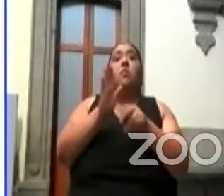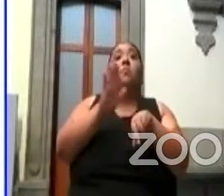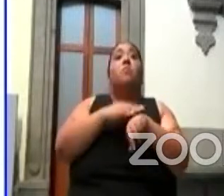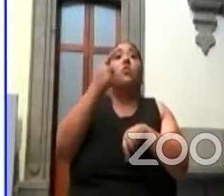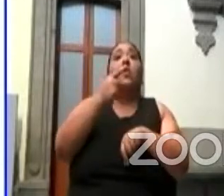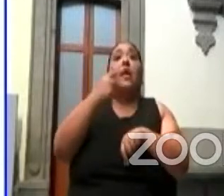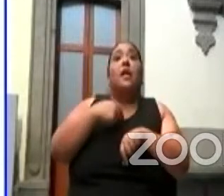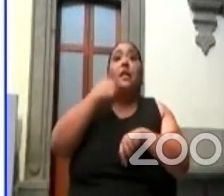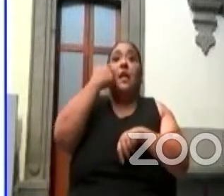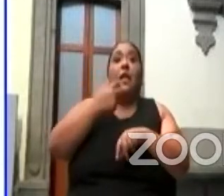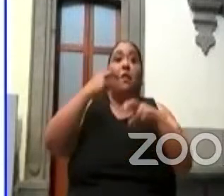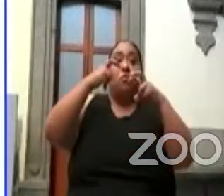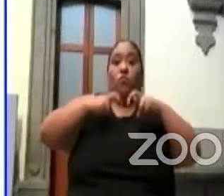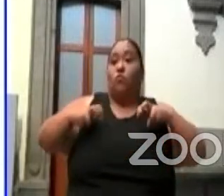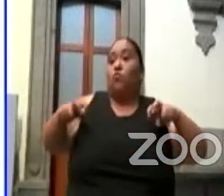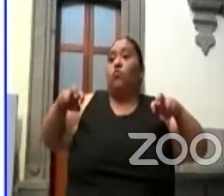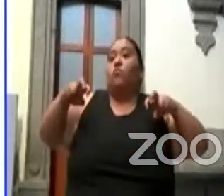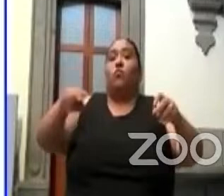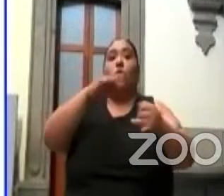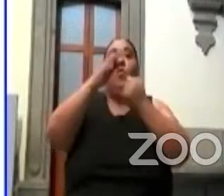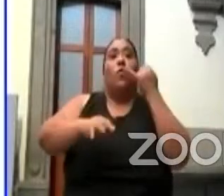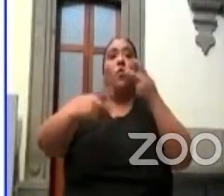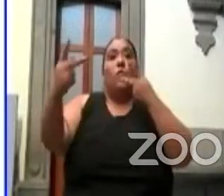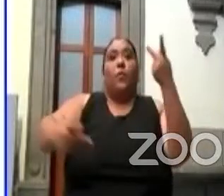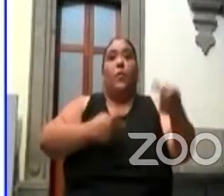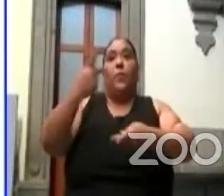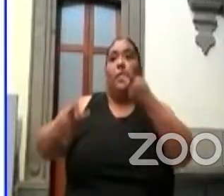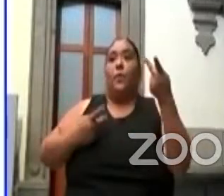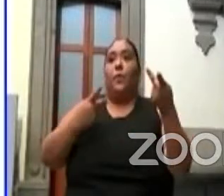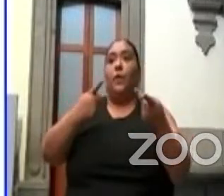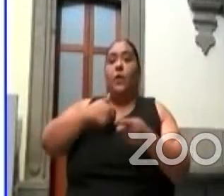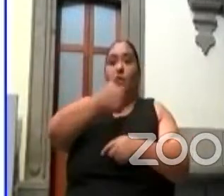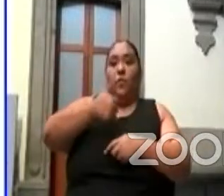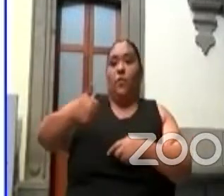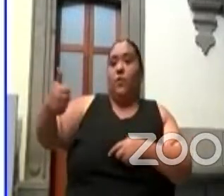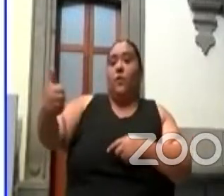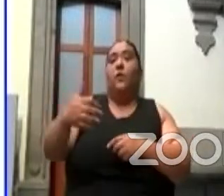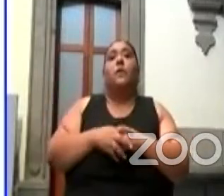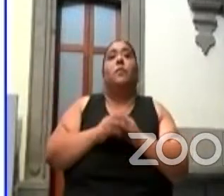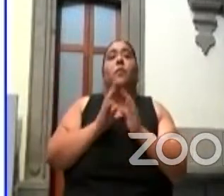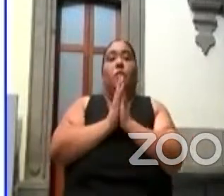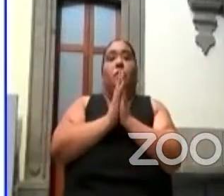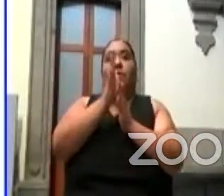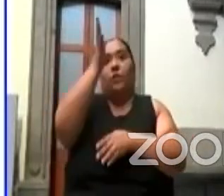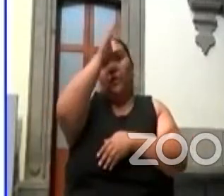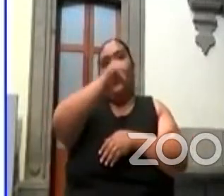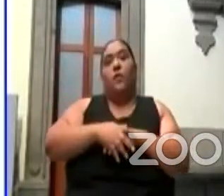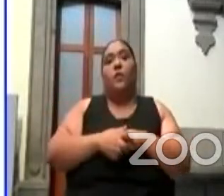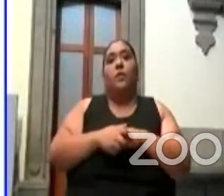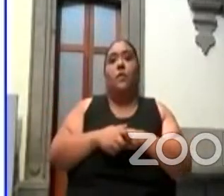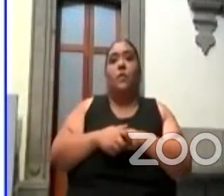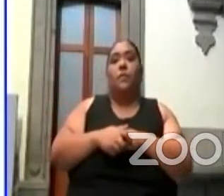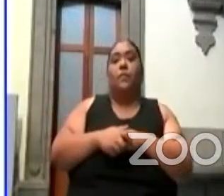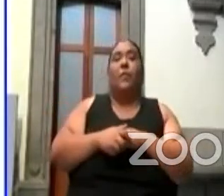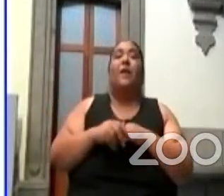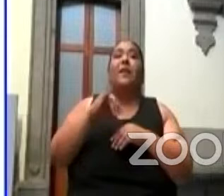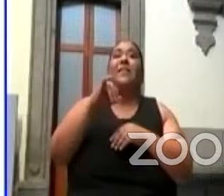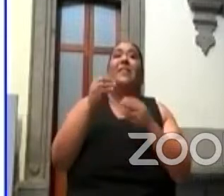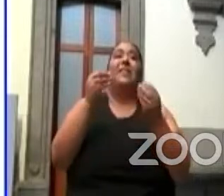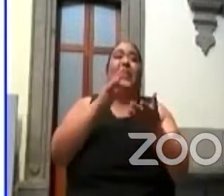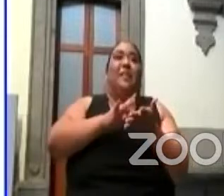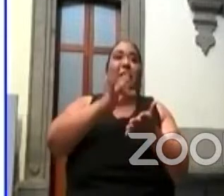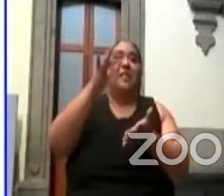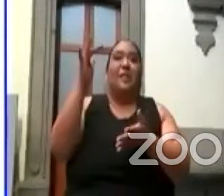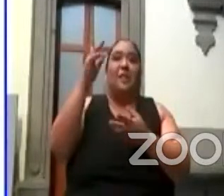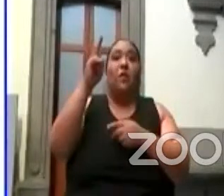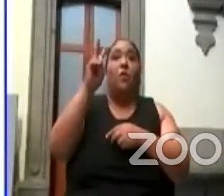una última ronda rápida de preguntas con cada uno de ustedes. ¿De acuerdo? Pues vamos contigo. Sí, muchísimas gracias.